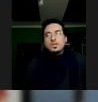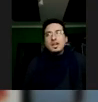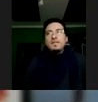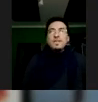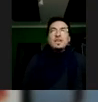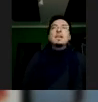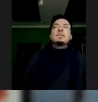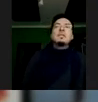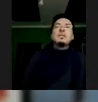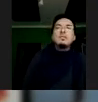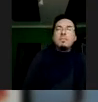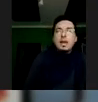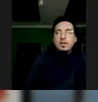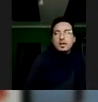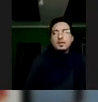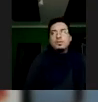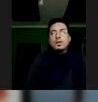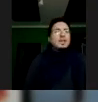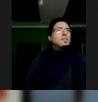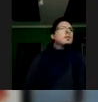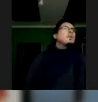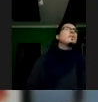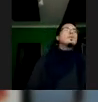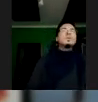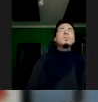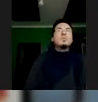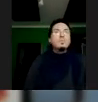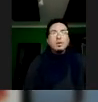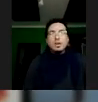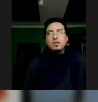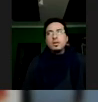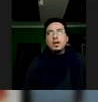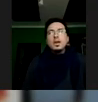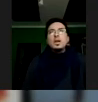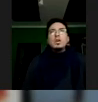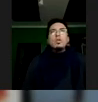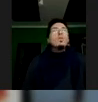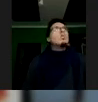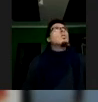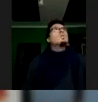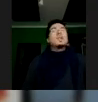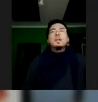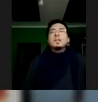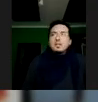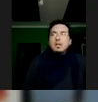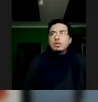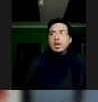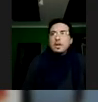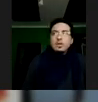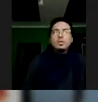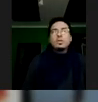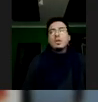a conocer las vistas de un plano de arquitectura. ¿Qué tipo de vista encontramos en un plano de arquitectura? ¿Cómo se representan